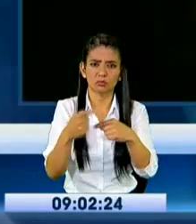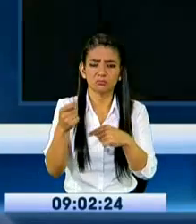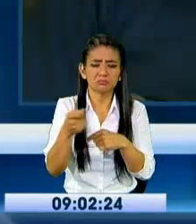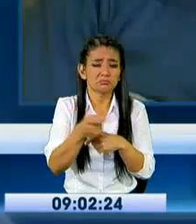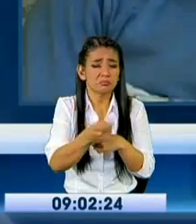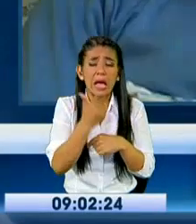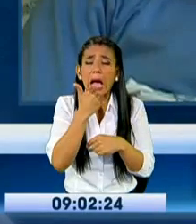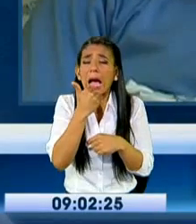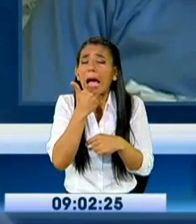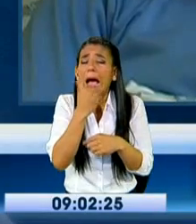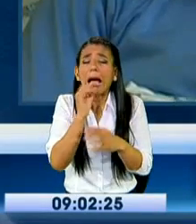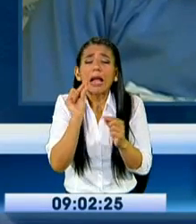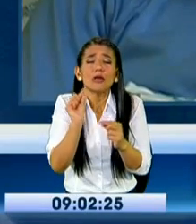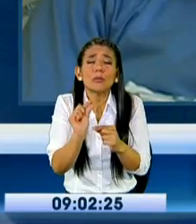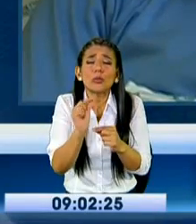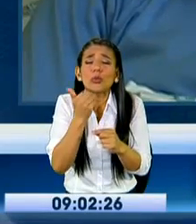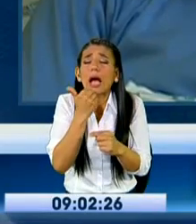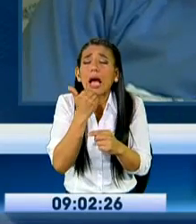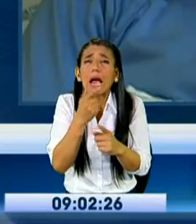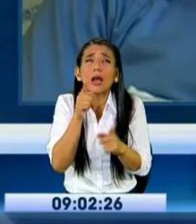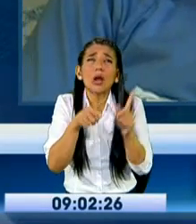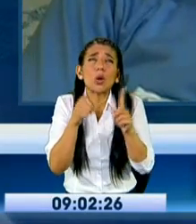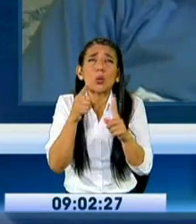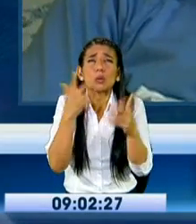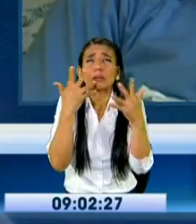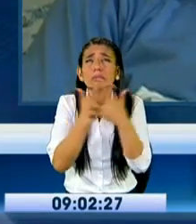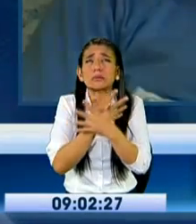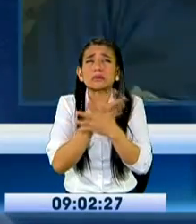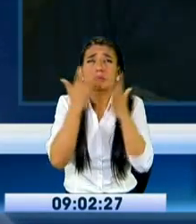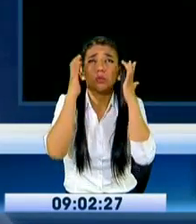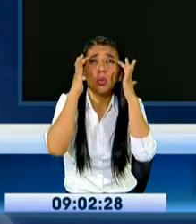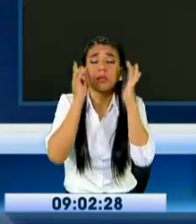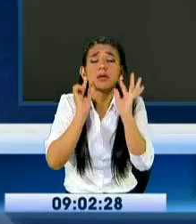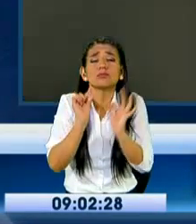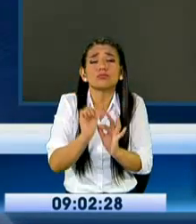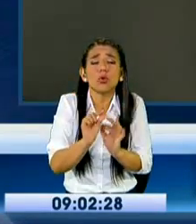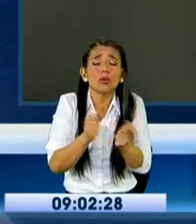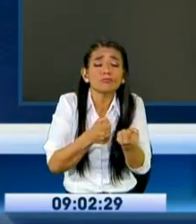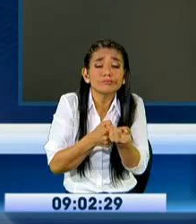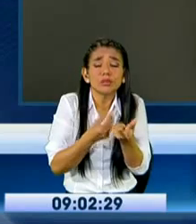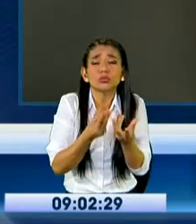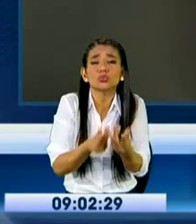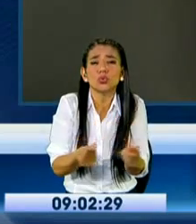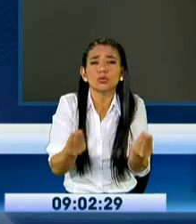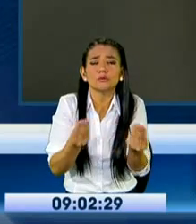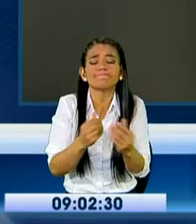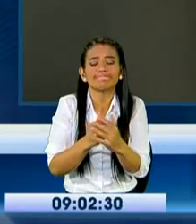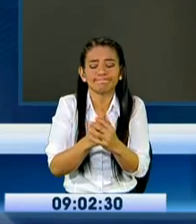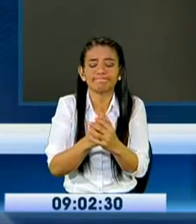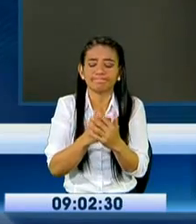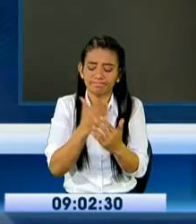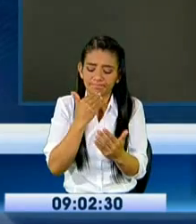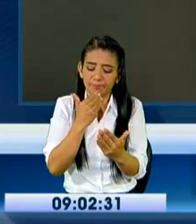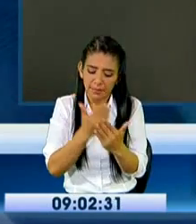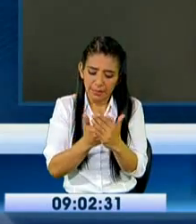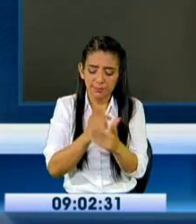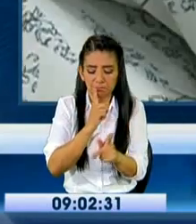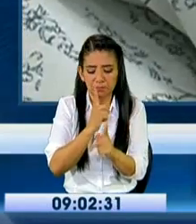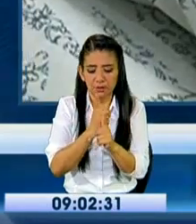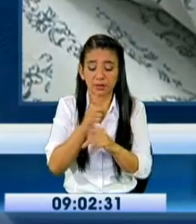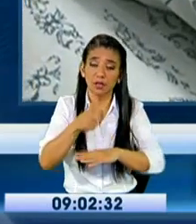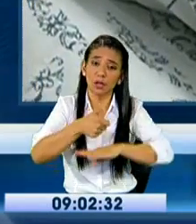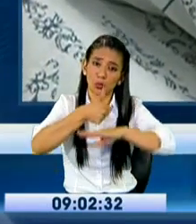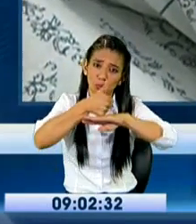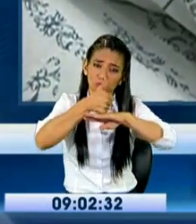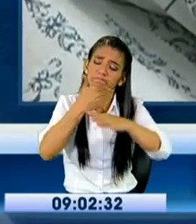una luz cuando la oscuridad está en nuestra vida. Y también hay que agradecer en este punto siempre a las